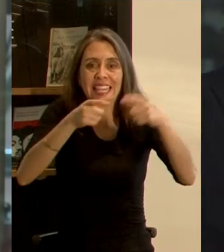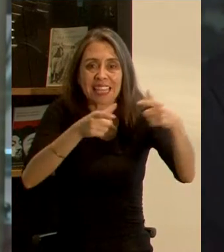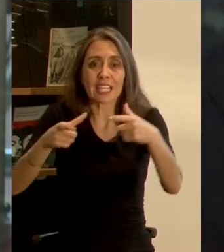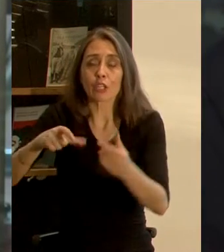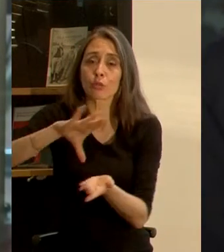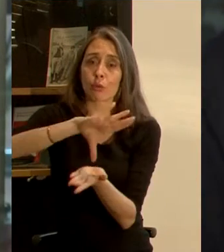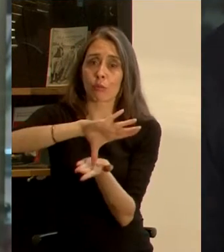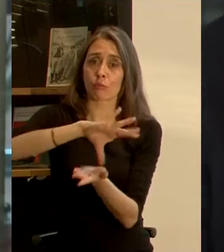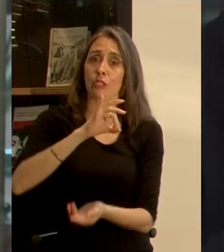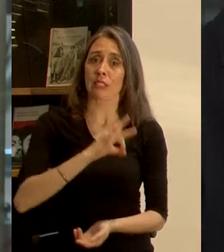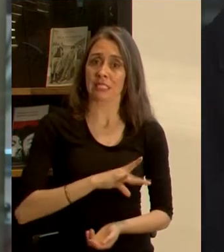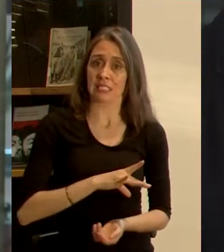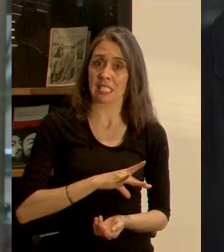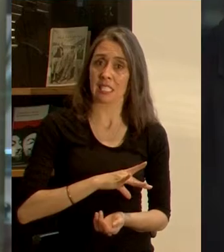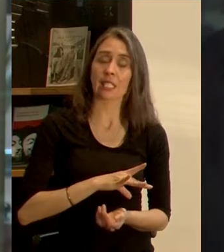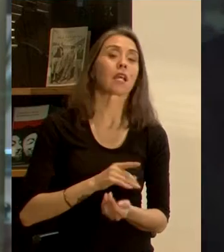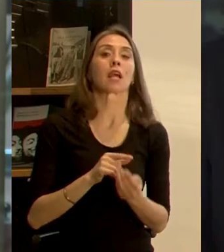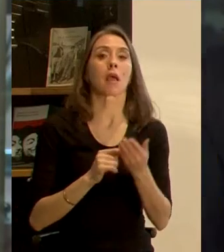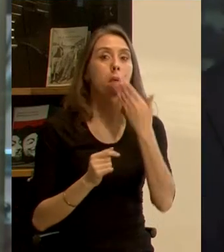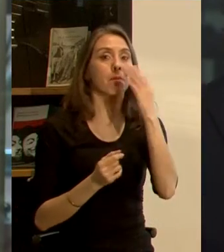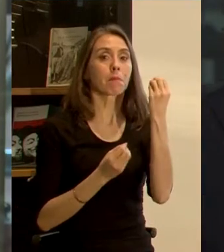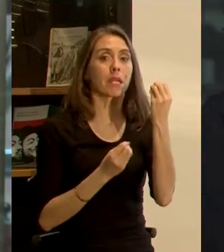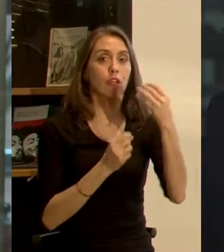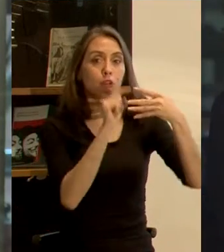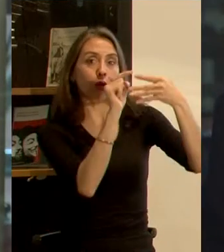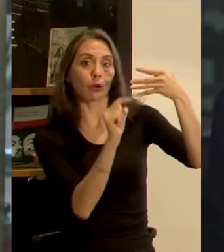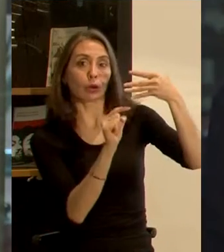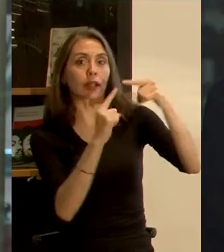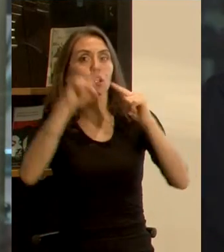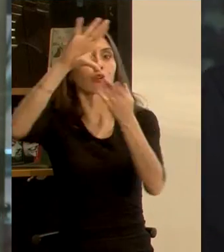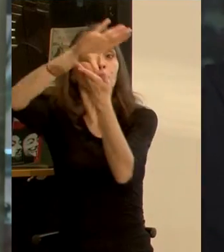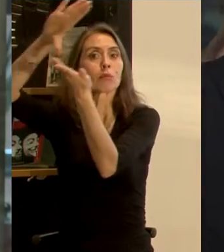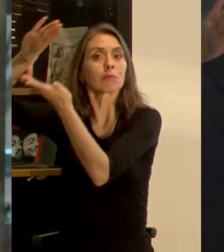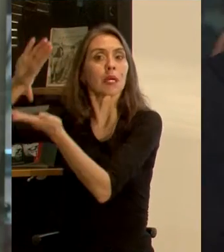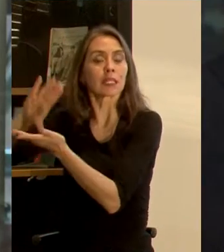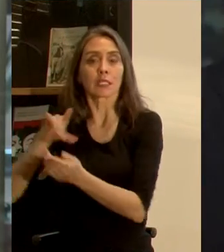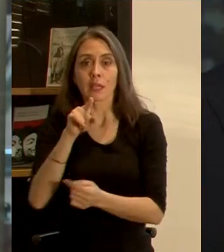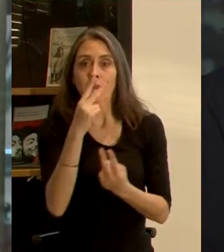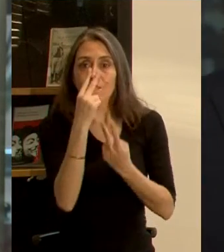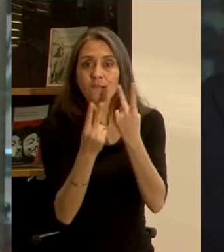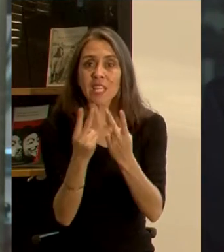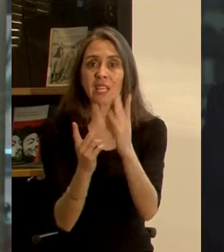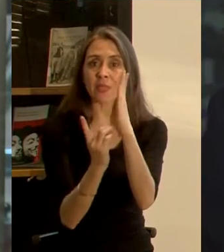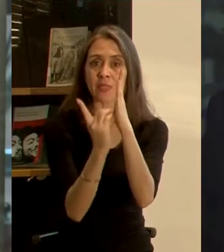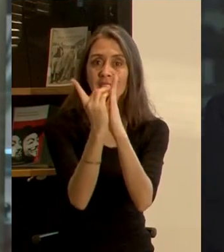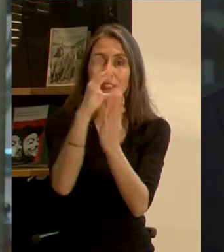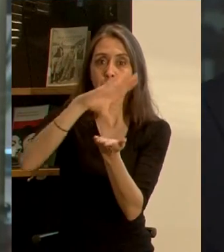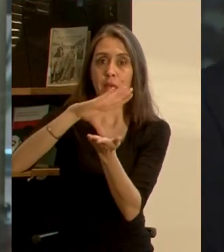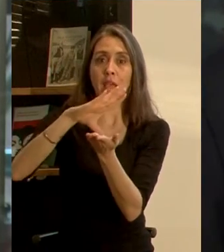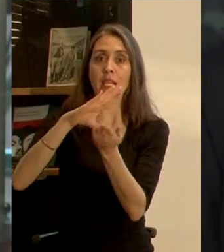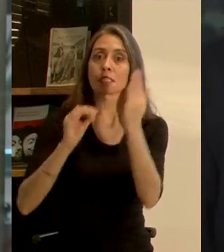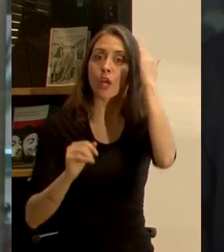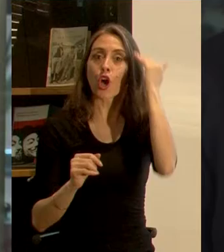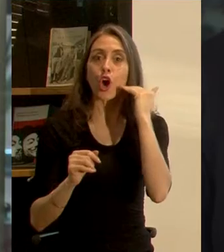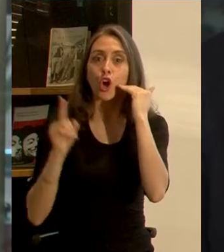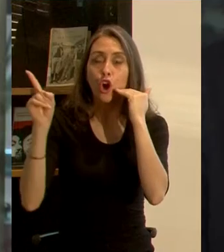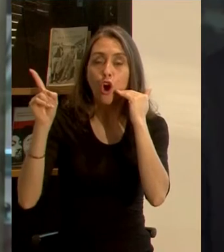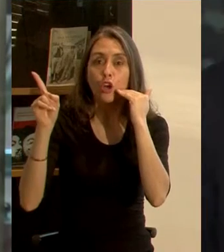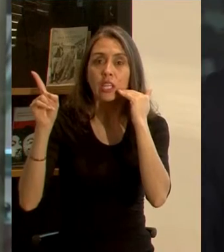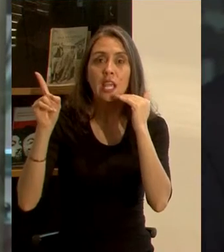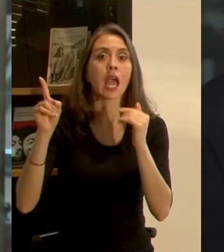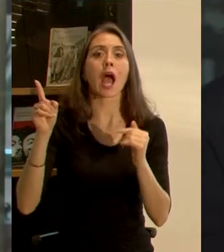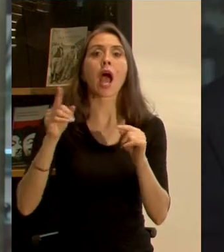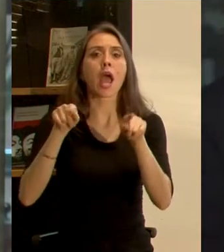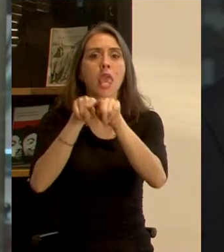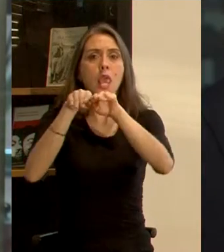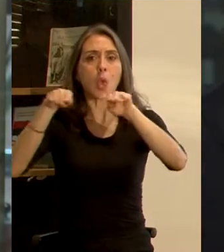como Chile tiene mucho más ventaja y mucho más sentido que en otras partes. Porque si ustedes ven el desarrollo de un país como Corea, es bastante más homogéneo que Chile.